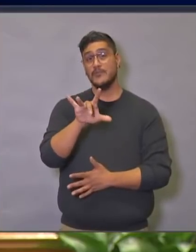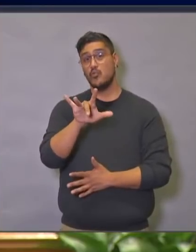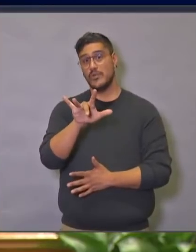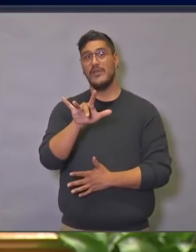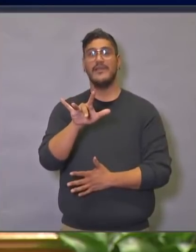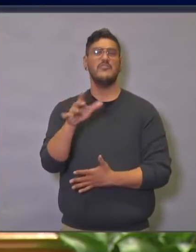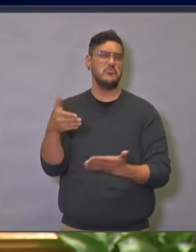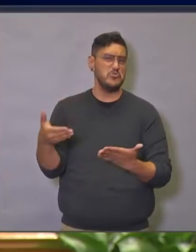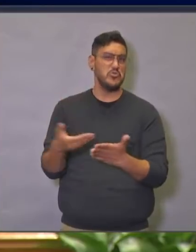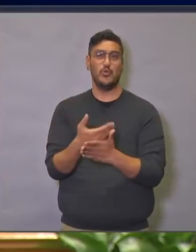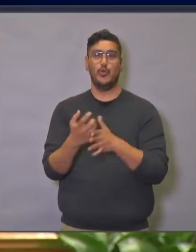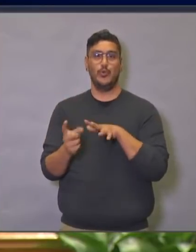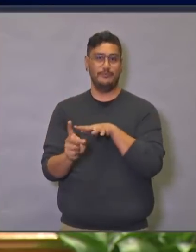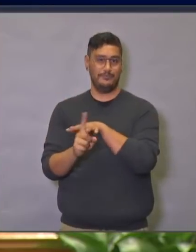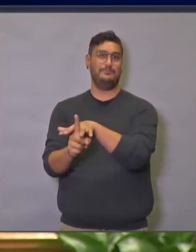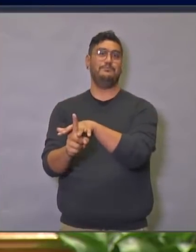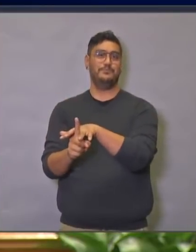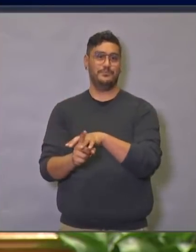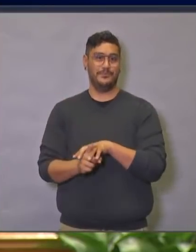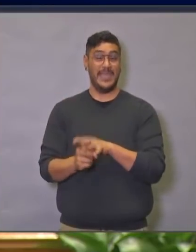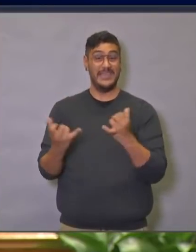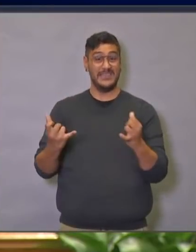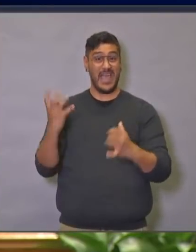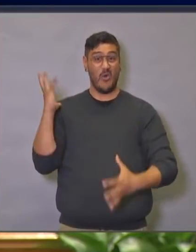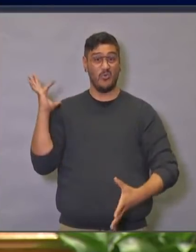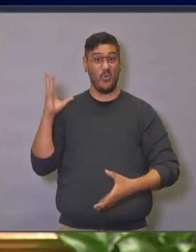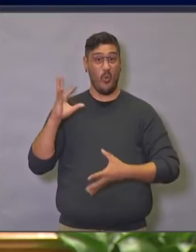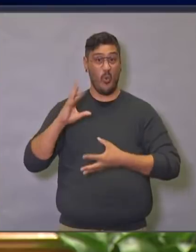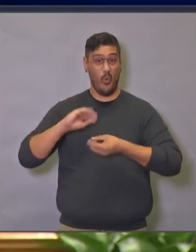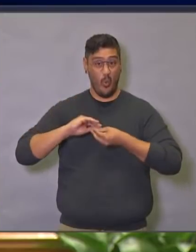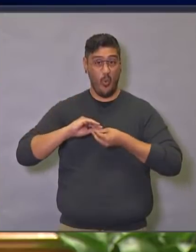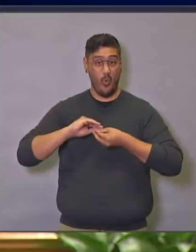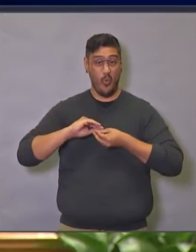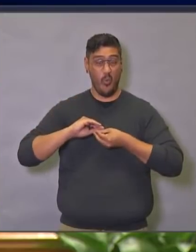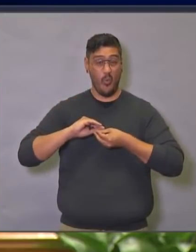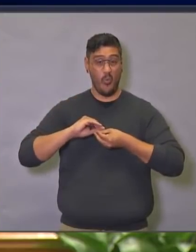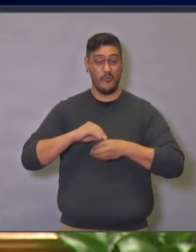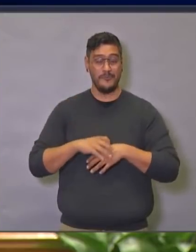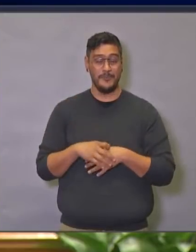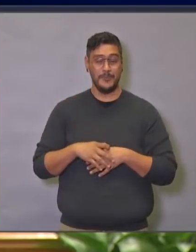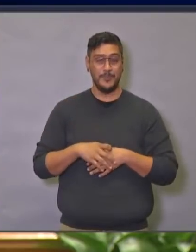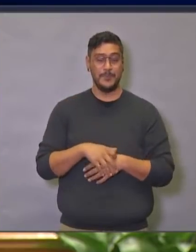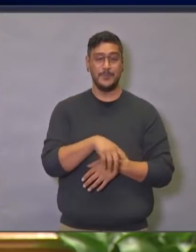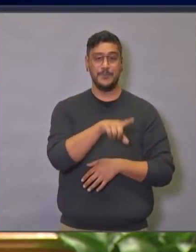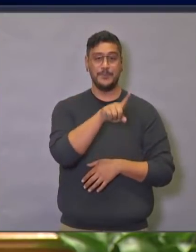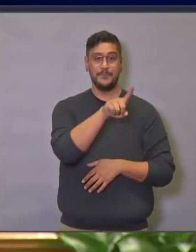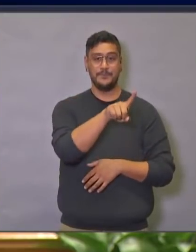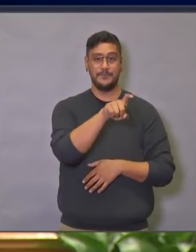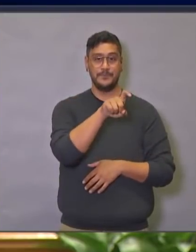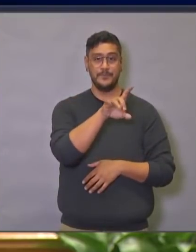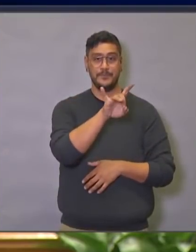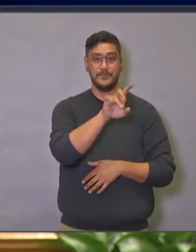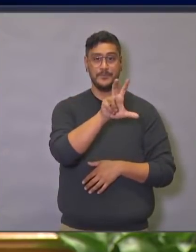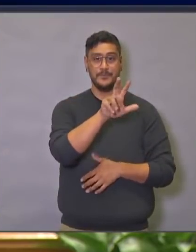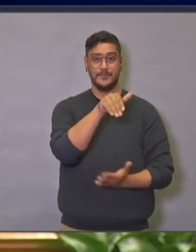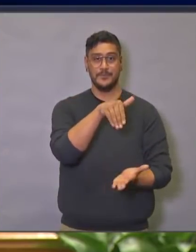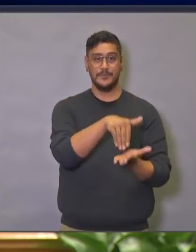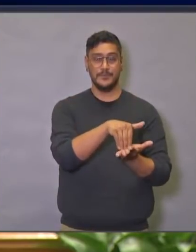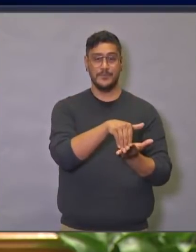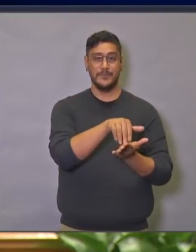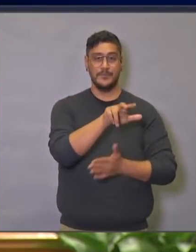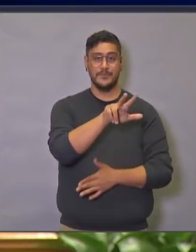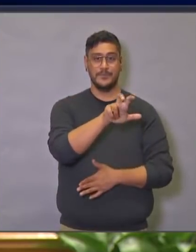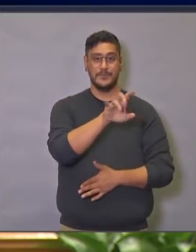4,825 casos nuevos. Esto eleva el número total de casos en el condado de Los Ángeles a